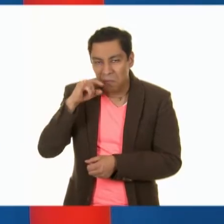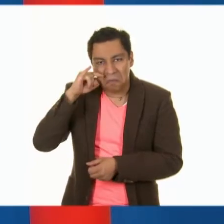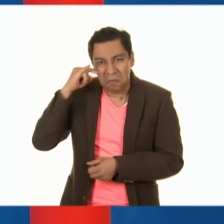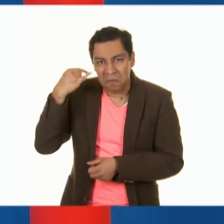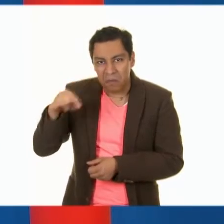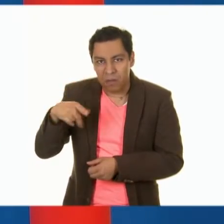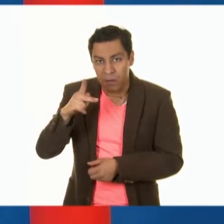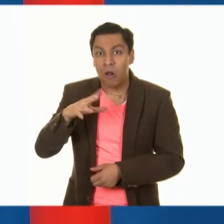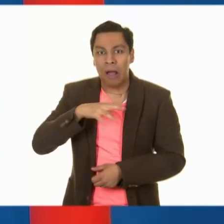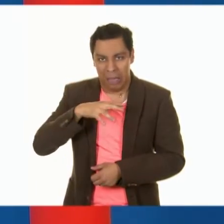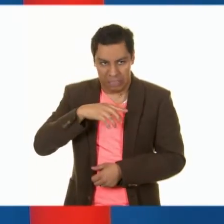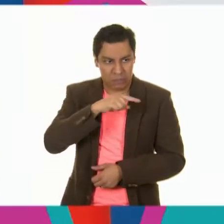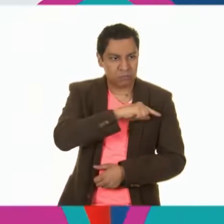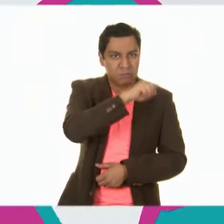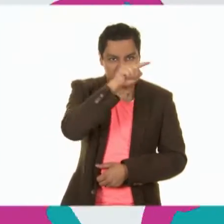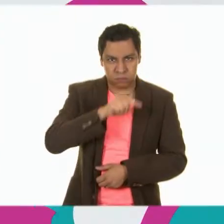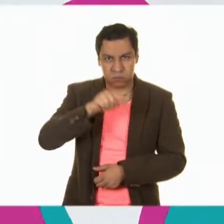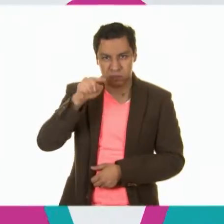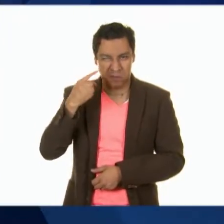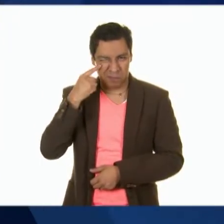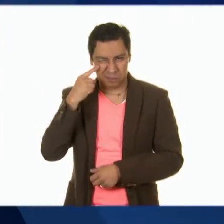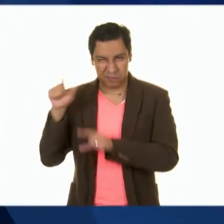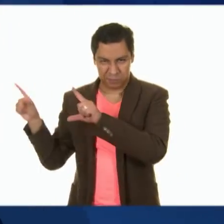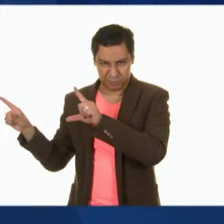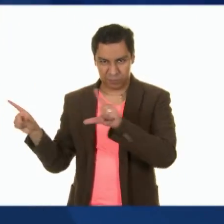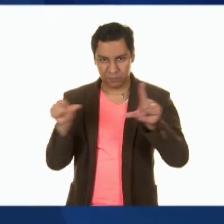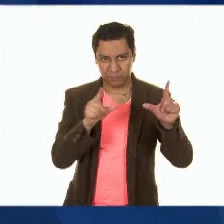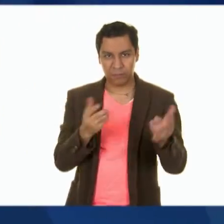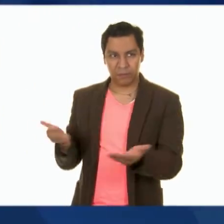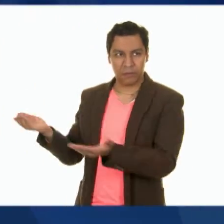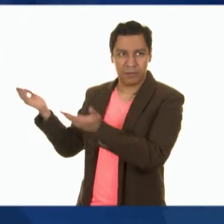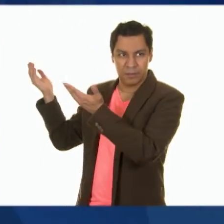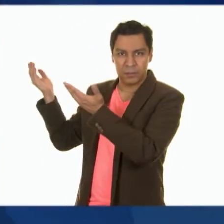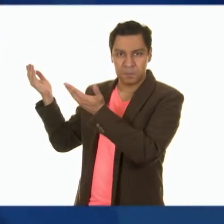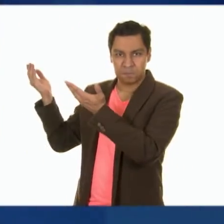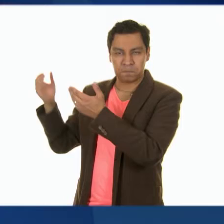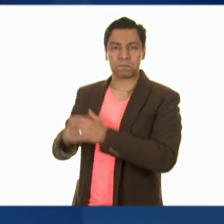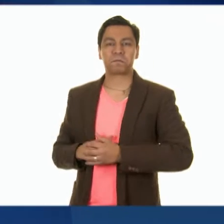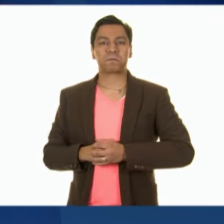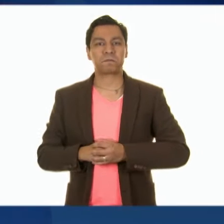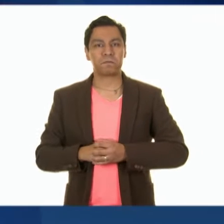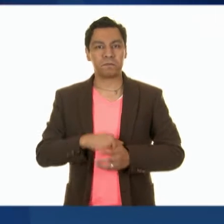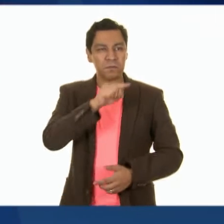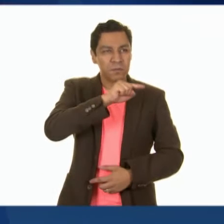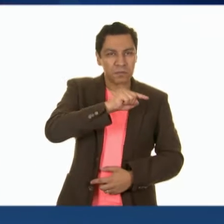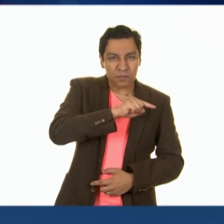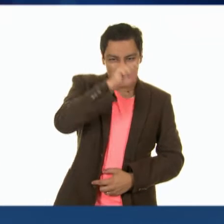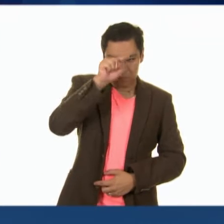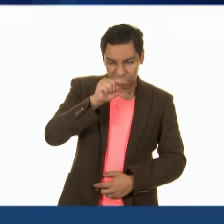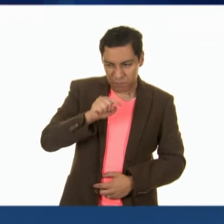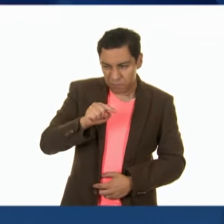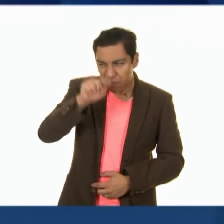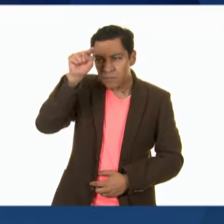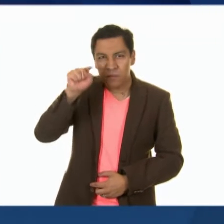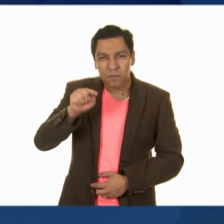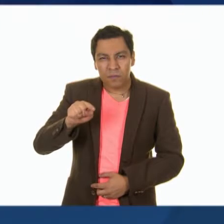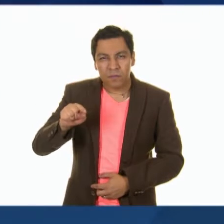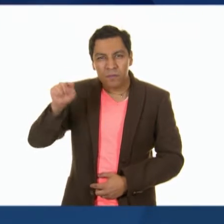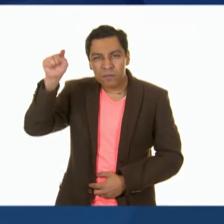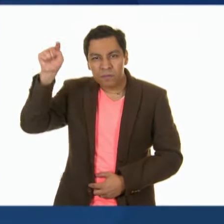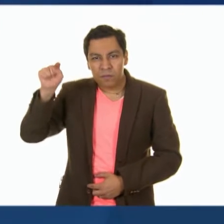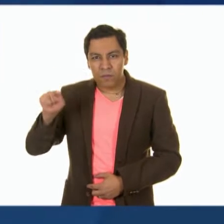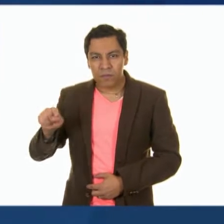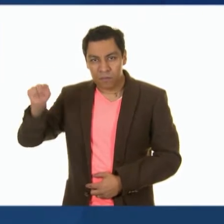bien. Veamos la siguiente diapositiva. Esta radiación electromagnética consiste en una energía con un enorme rango